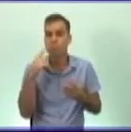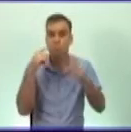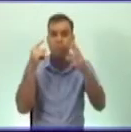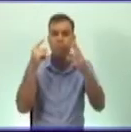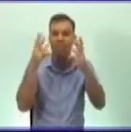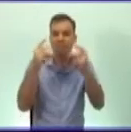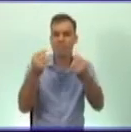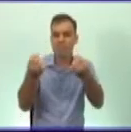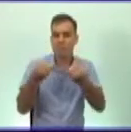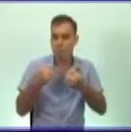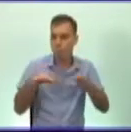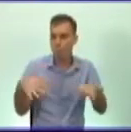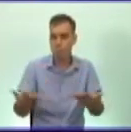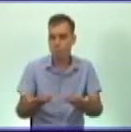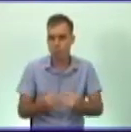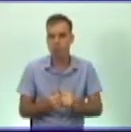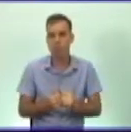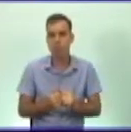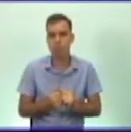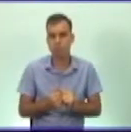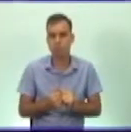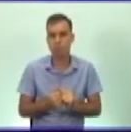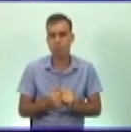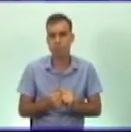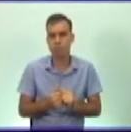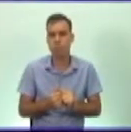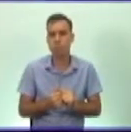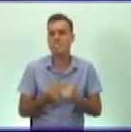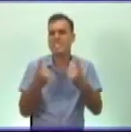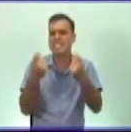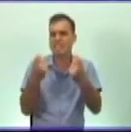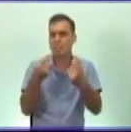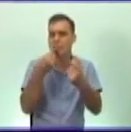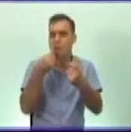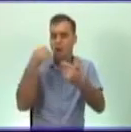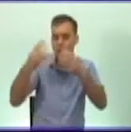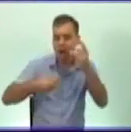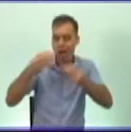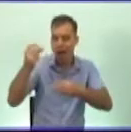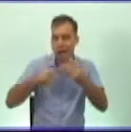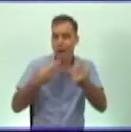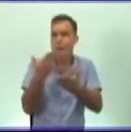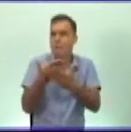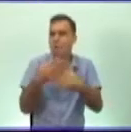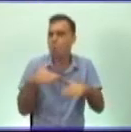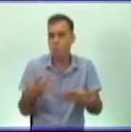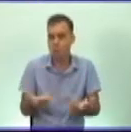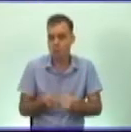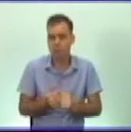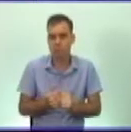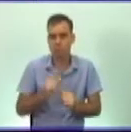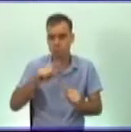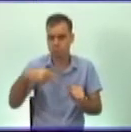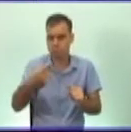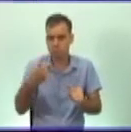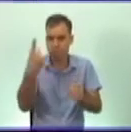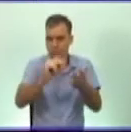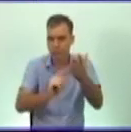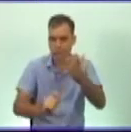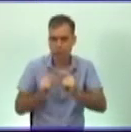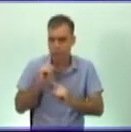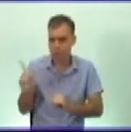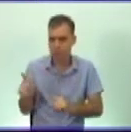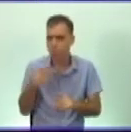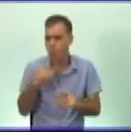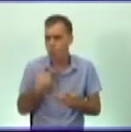tienen y entonces piensen qué es lo que necesitan para poder calcular lo que me están pidiendo. Vamos a ver un próximo ejercicio sobre el